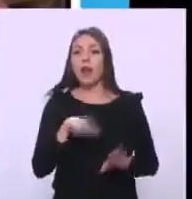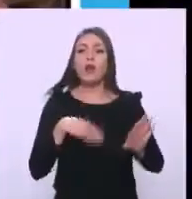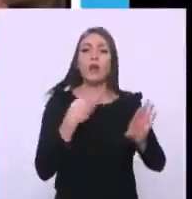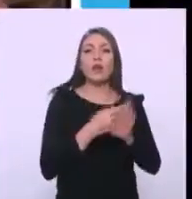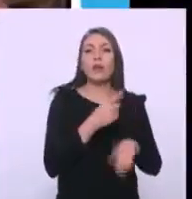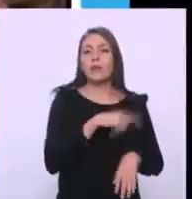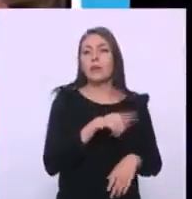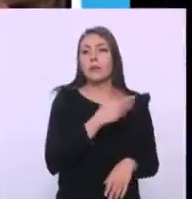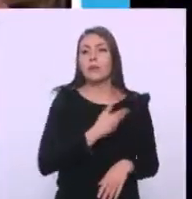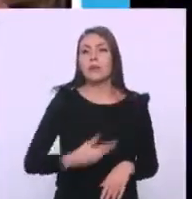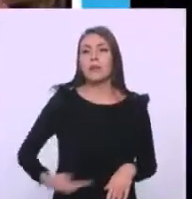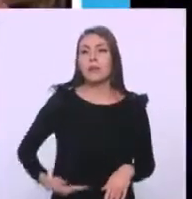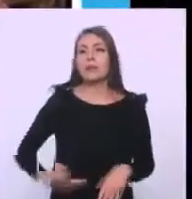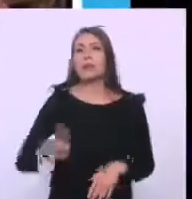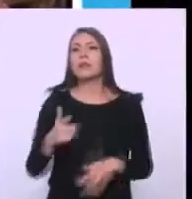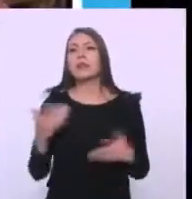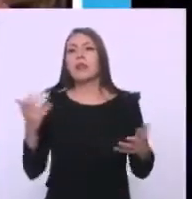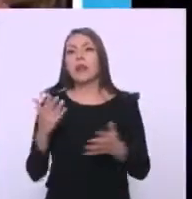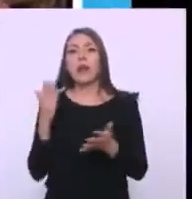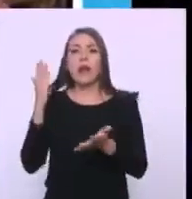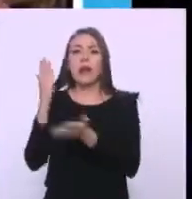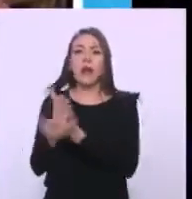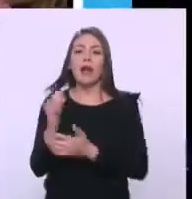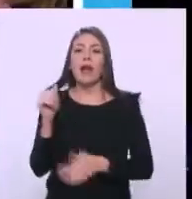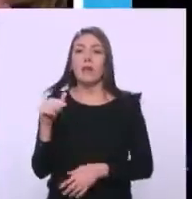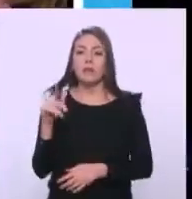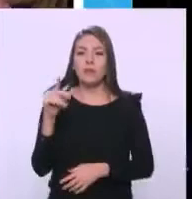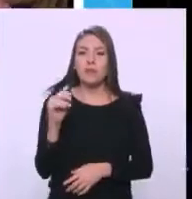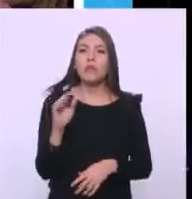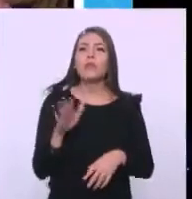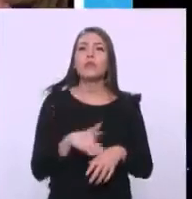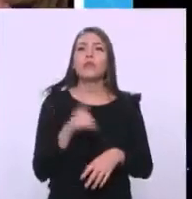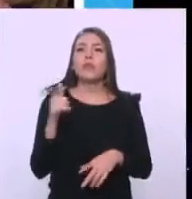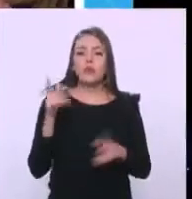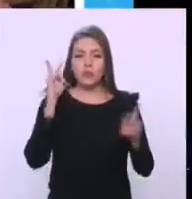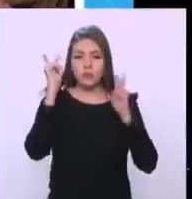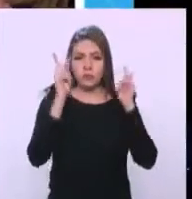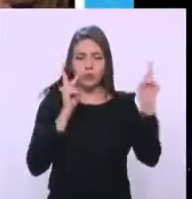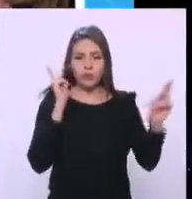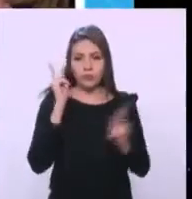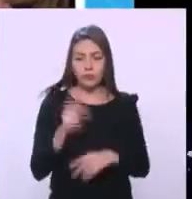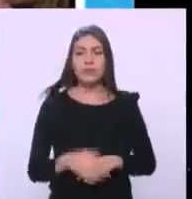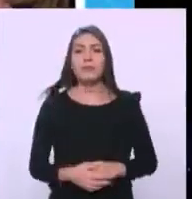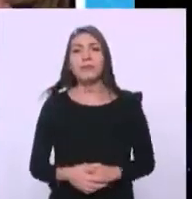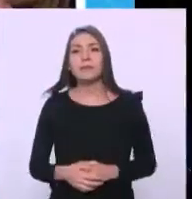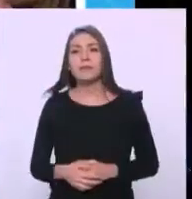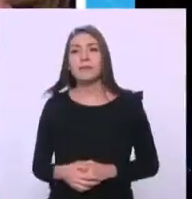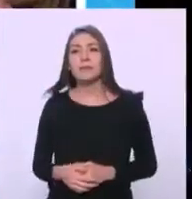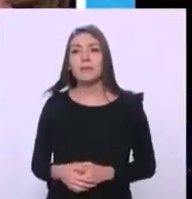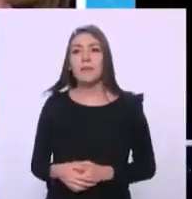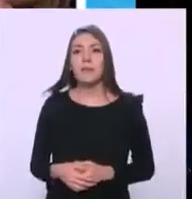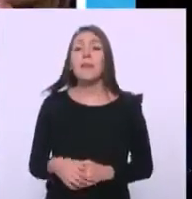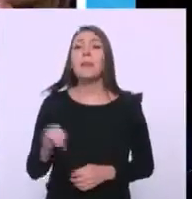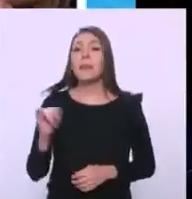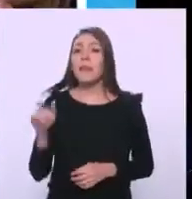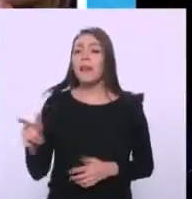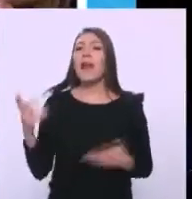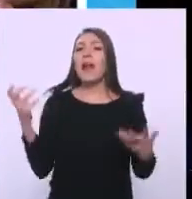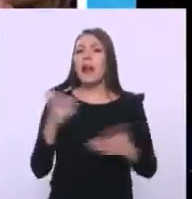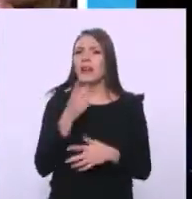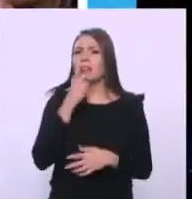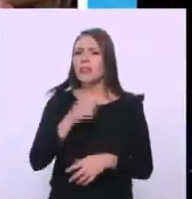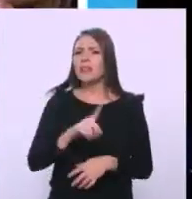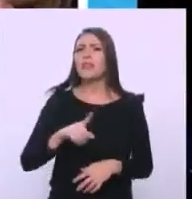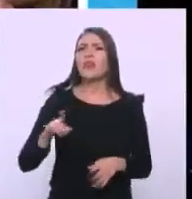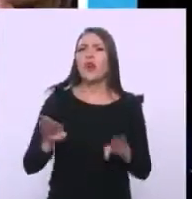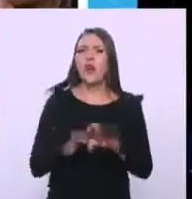visita que el presidente le hizo a su homólogo, Donald Trump, ¿no? Claro, porque ese es un argumento que han anticipado, como que